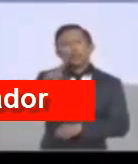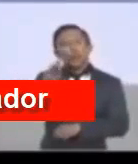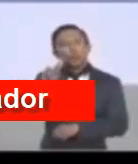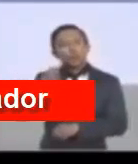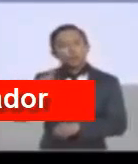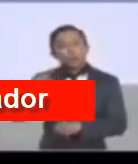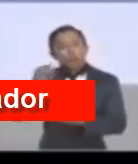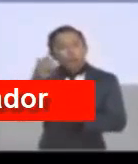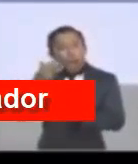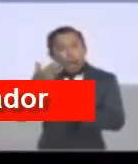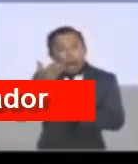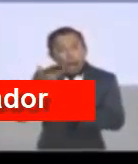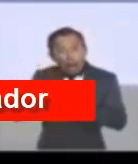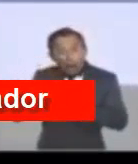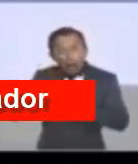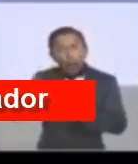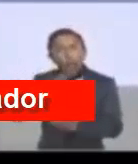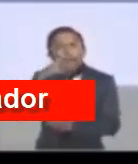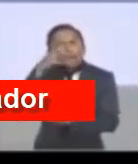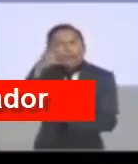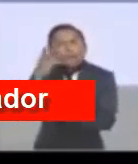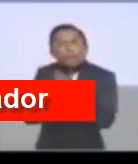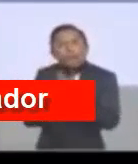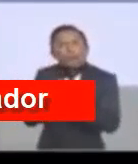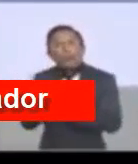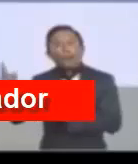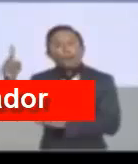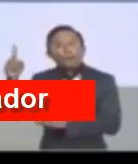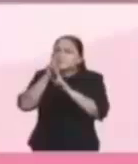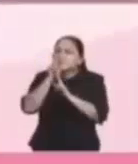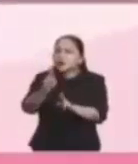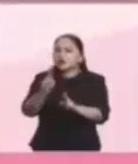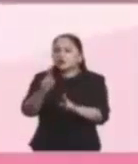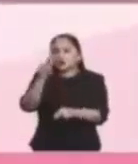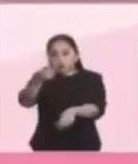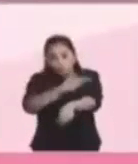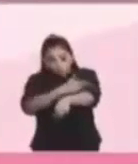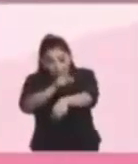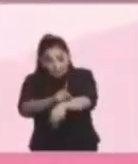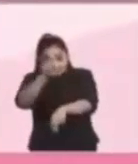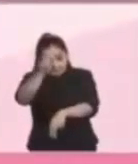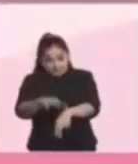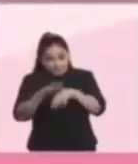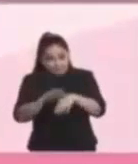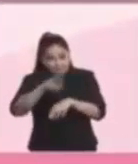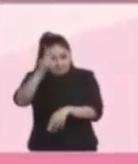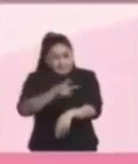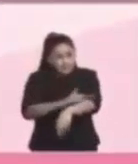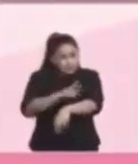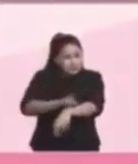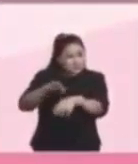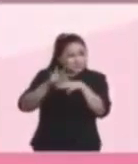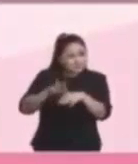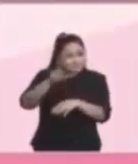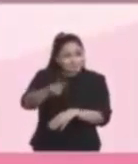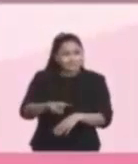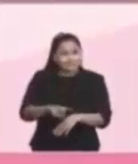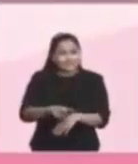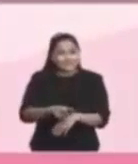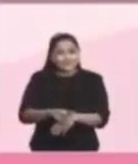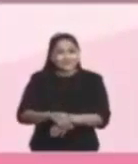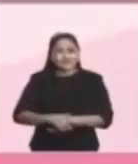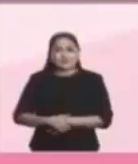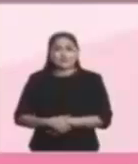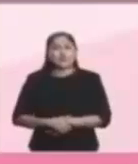dos que nos tienen en la circunstancia que nos tienen. En ese tema de la paz,